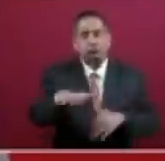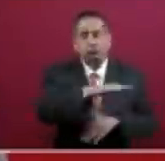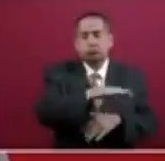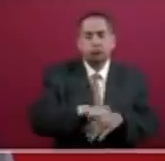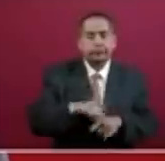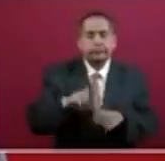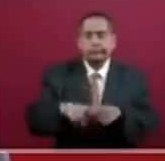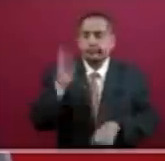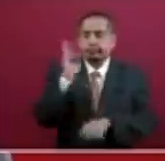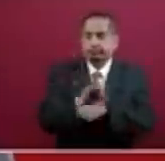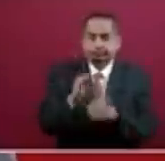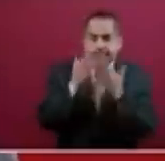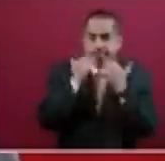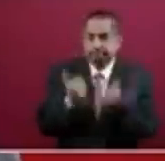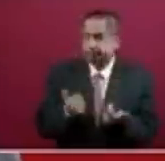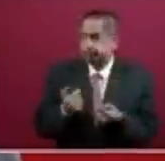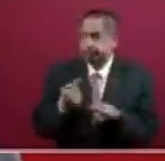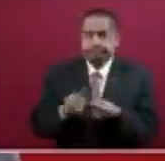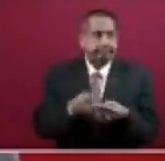de indefensión,